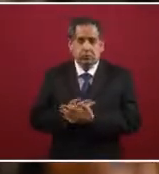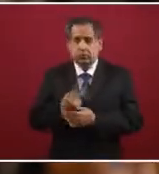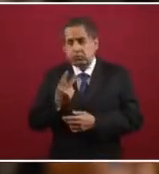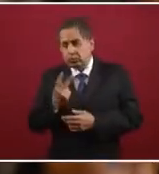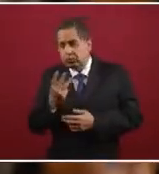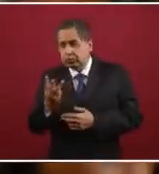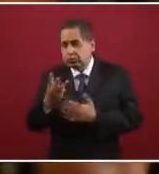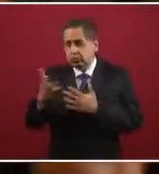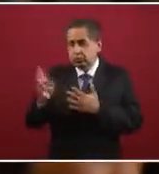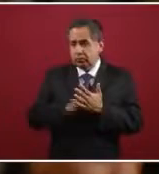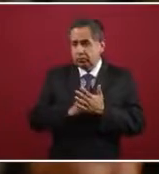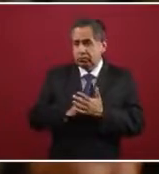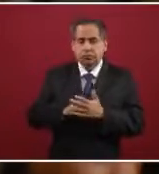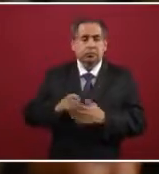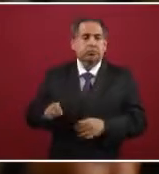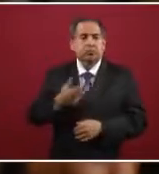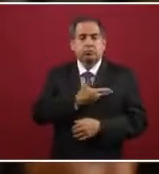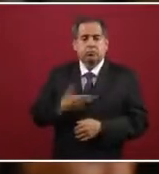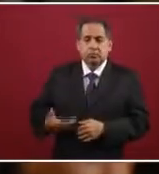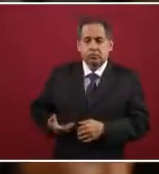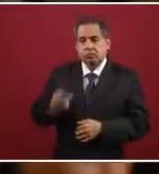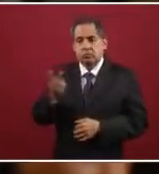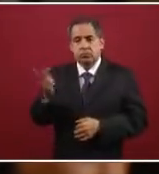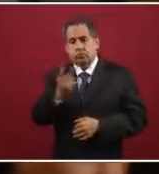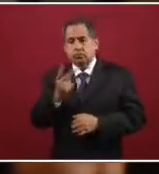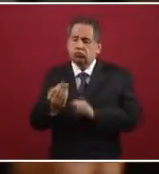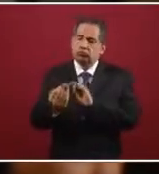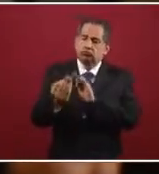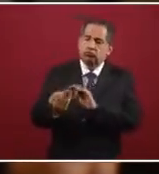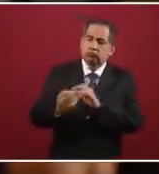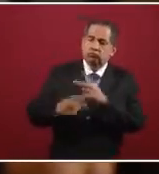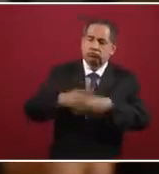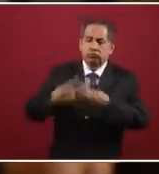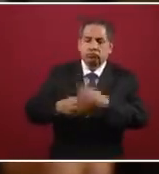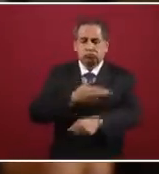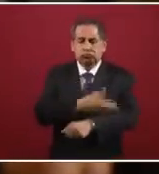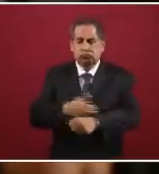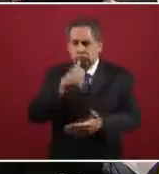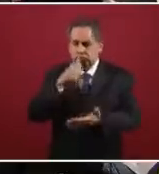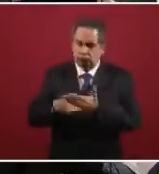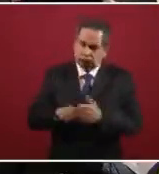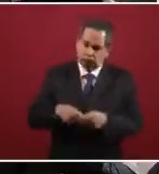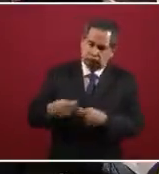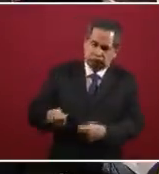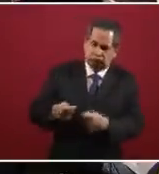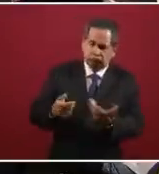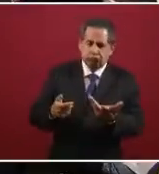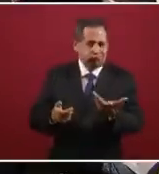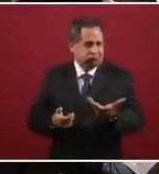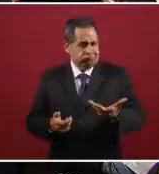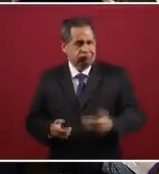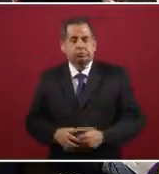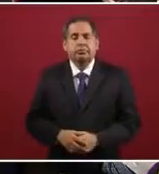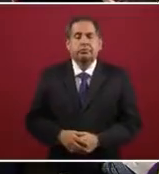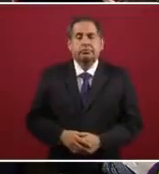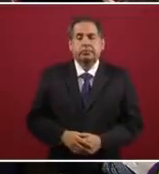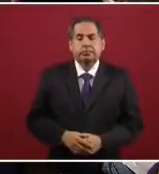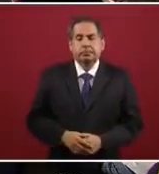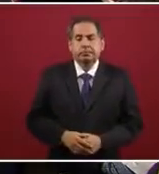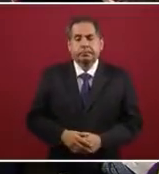meses para que el Ejecutivo Federal y usted los reciban en ese proceso de entrega de cartas credenciales. Bueno,